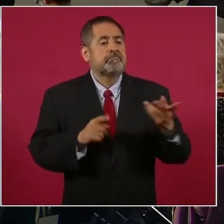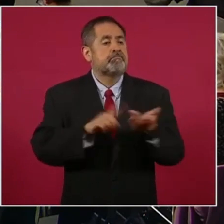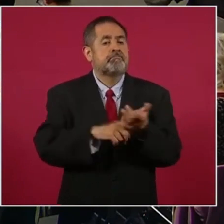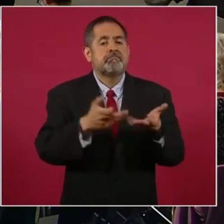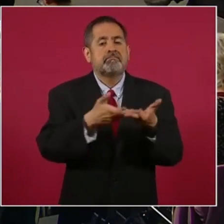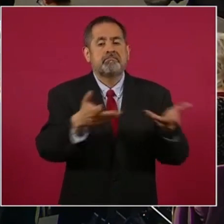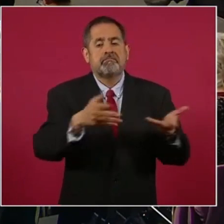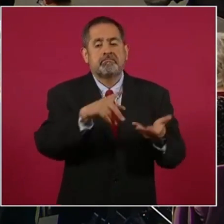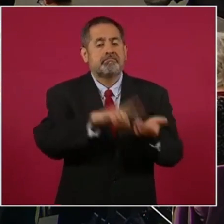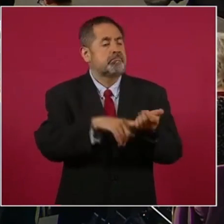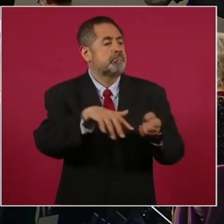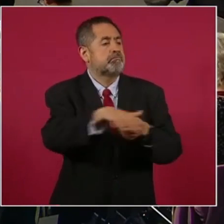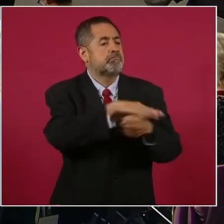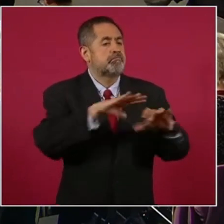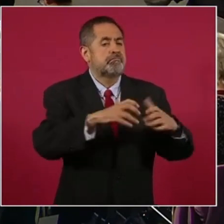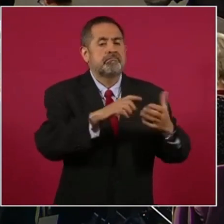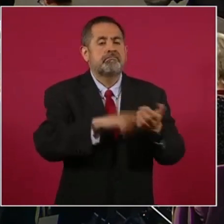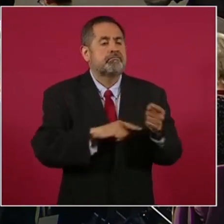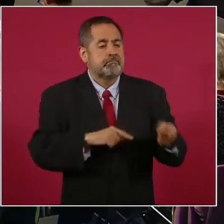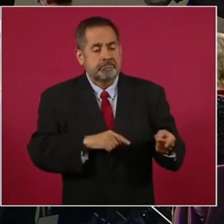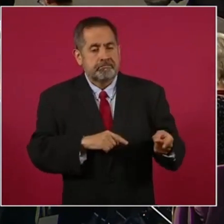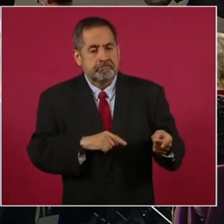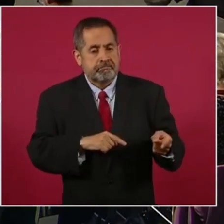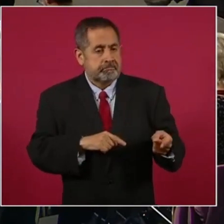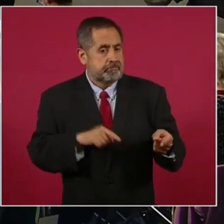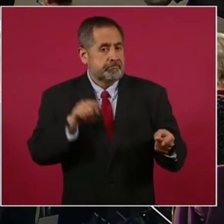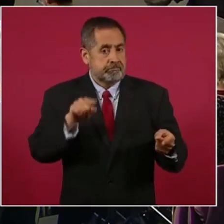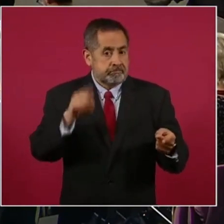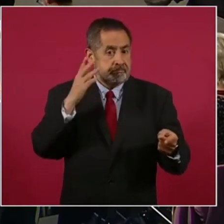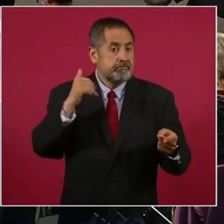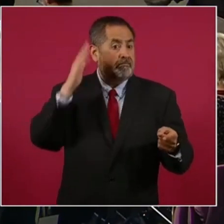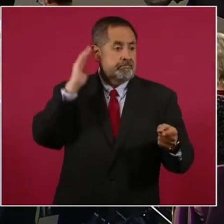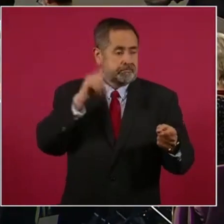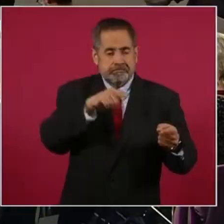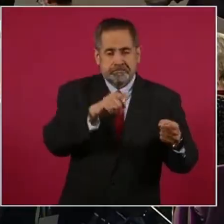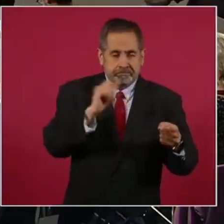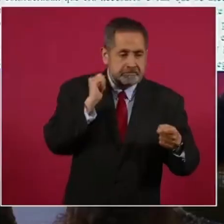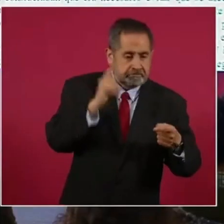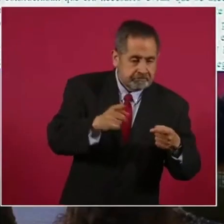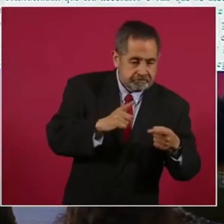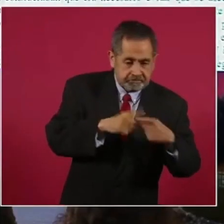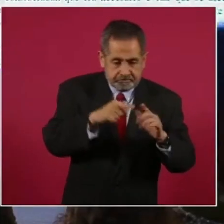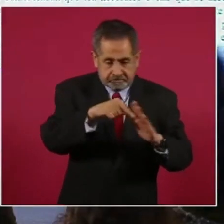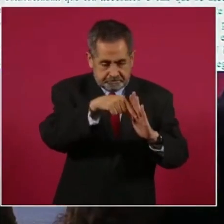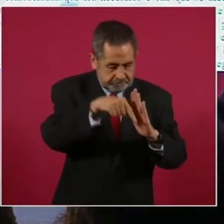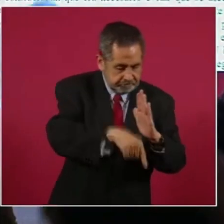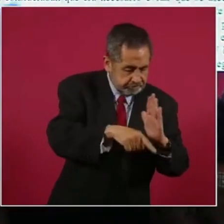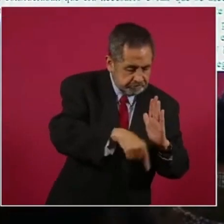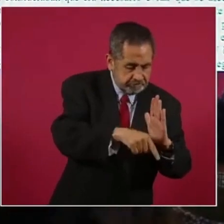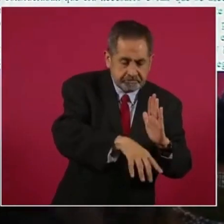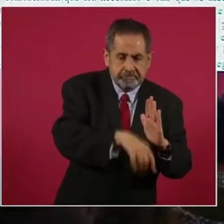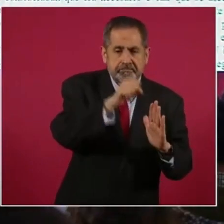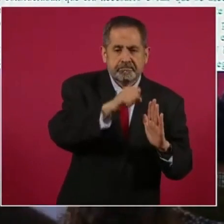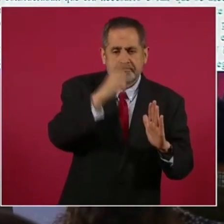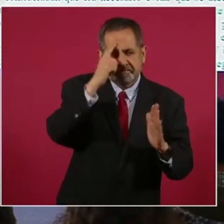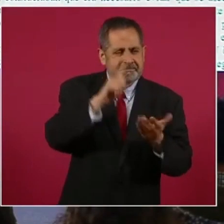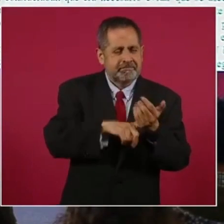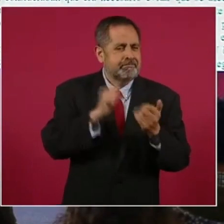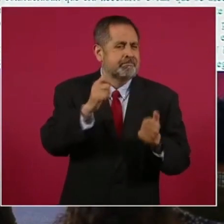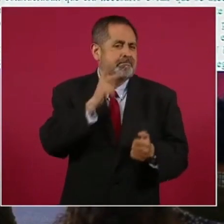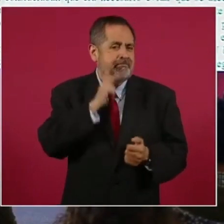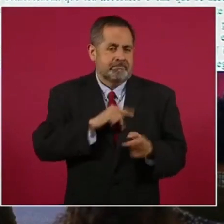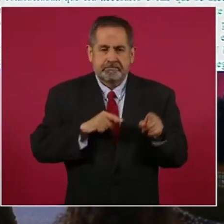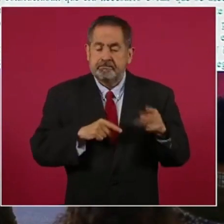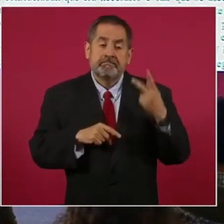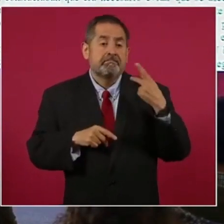terrenos en que hubiera ejecutado un acto positivo, alguna perforación o otro tipo